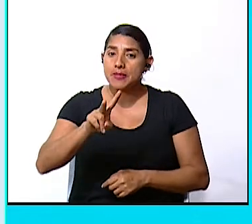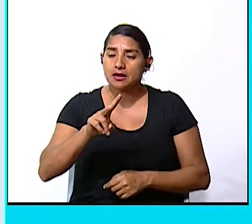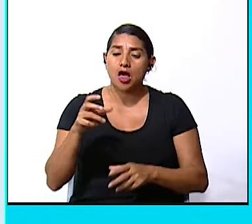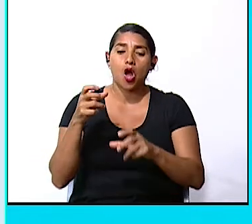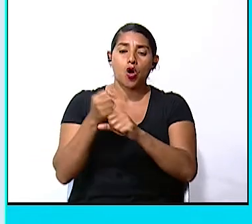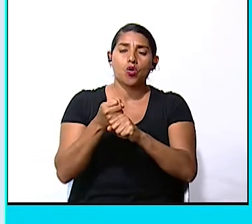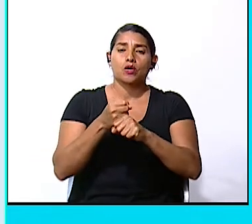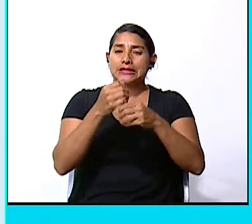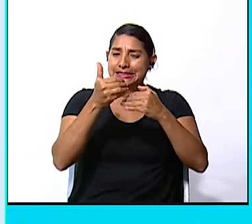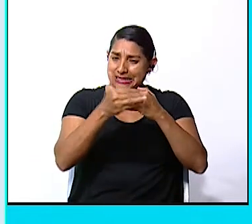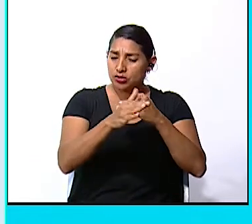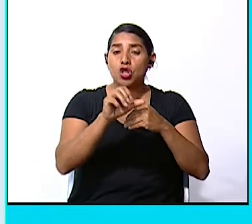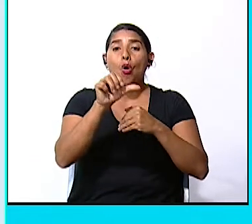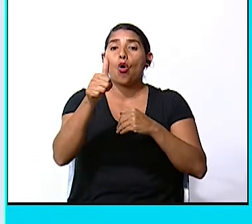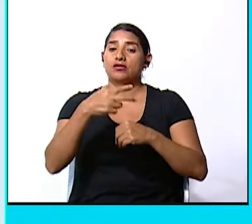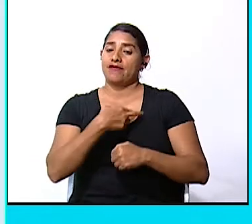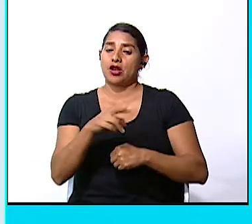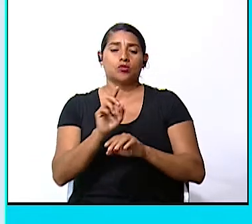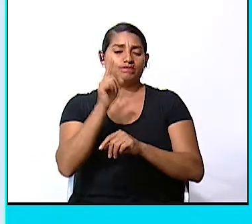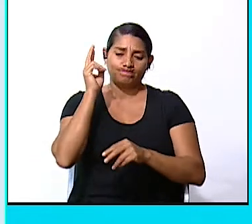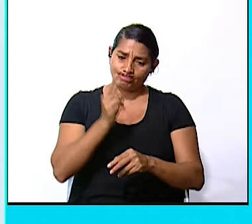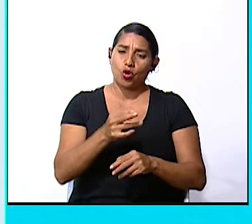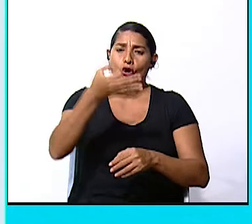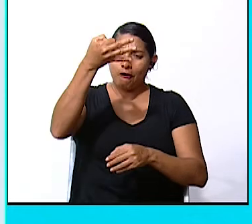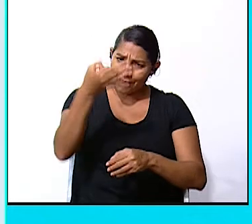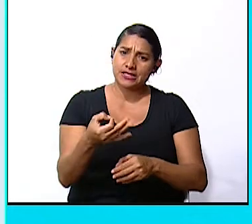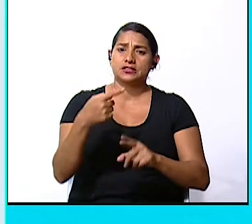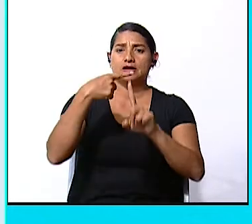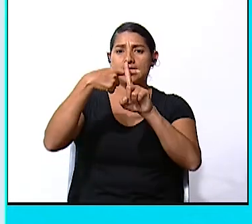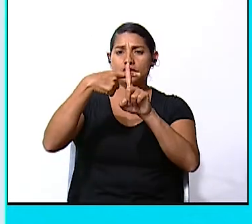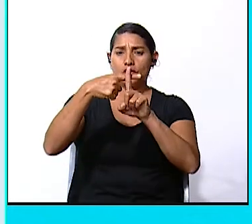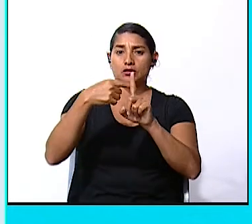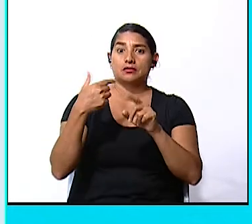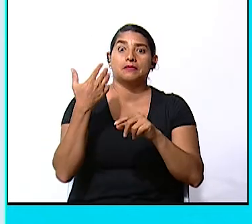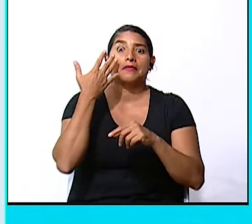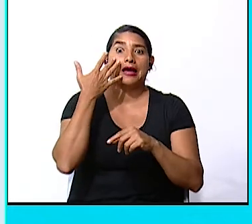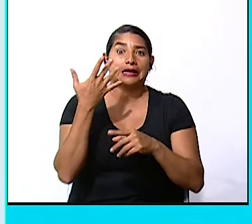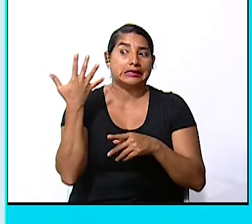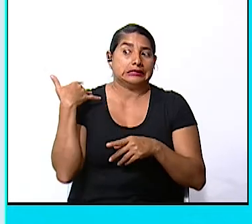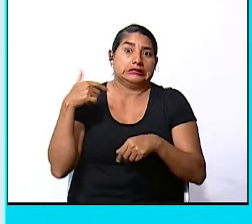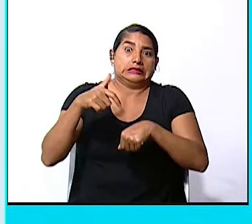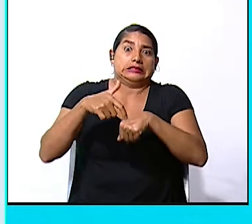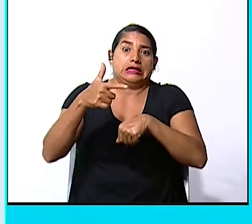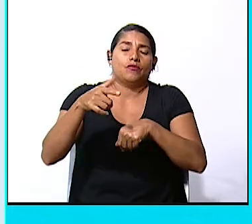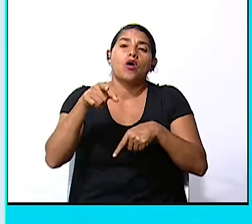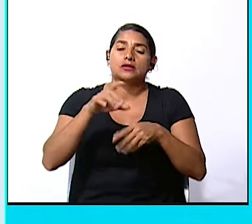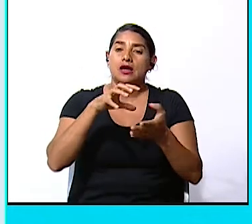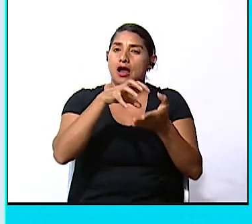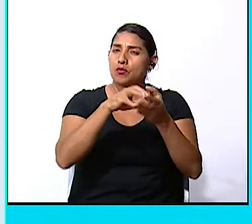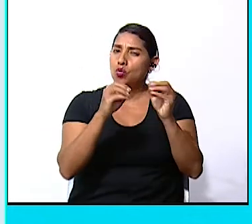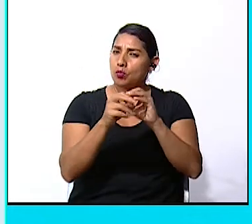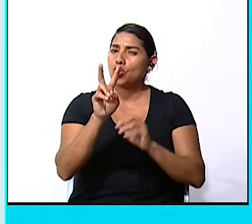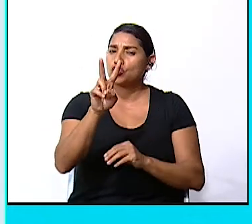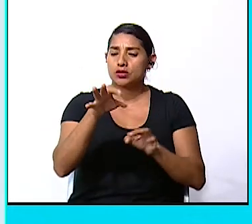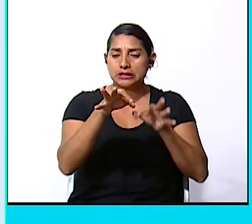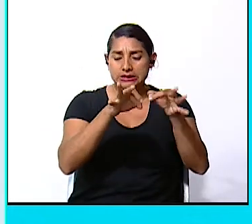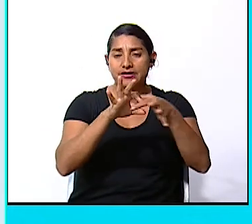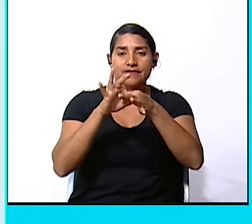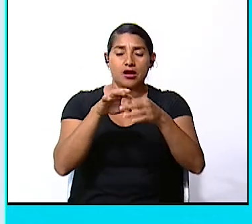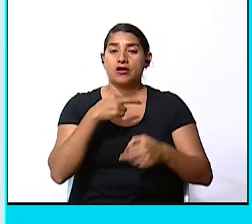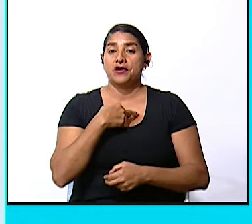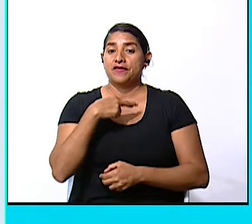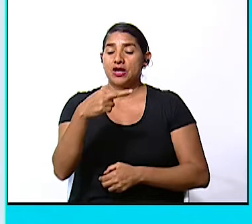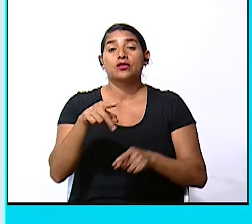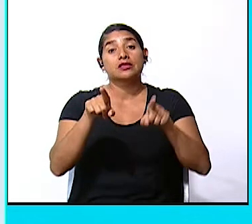con exclusión de cualquier otra. Imagínense cómo era aquello en aquel momento. Este capítulo 2 se relaciona con la religión